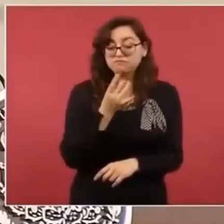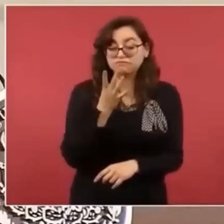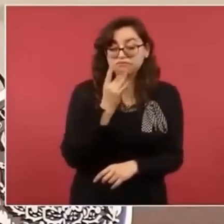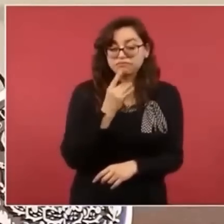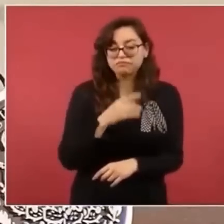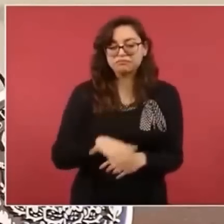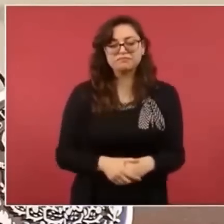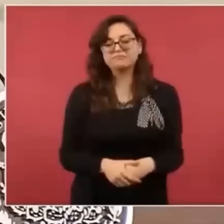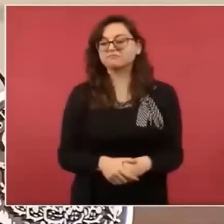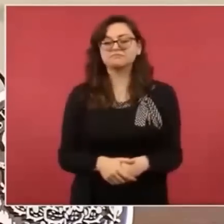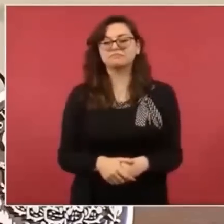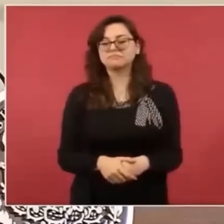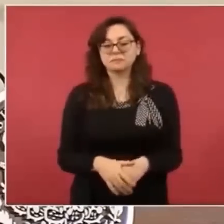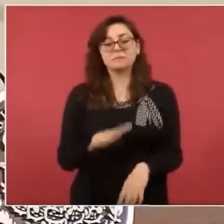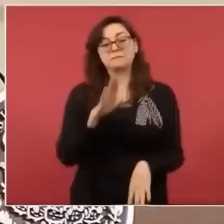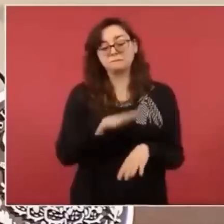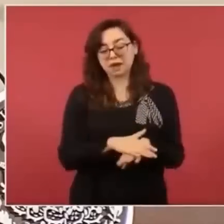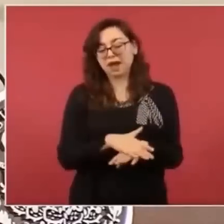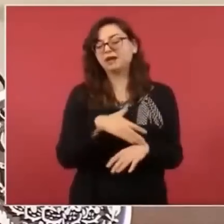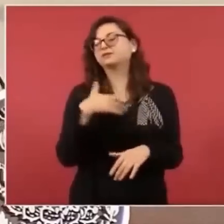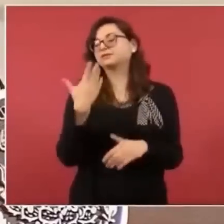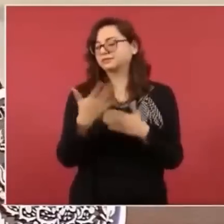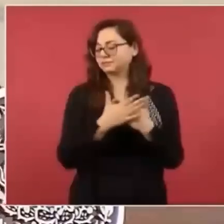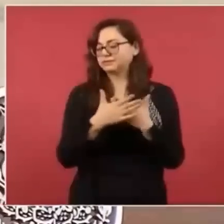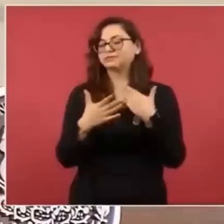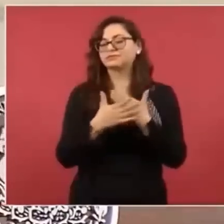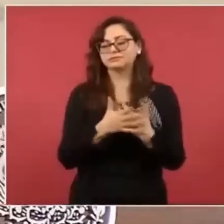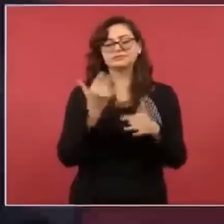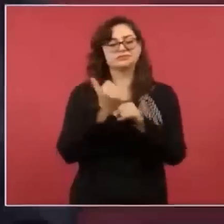a que se conozca toda la verdad,